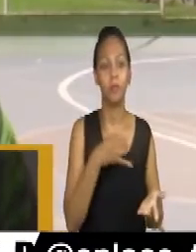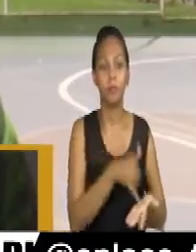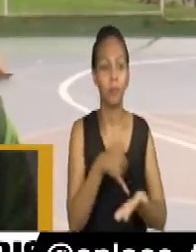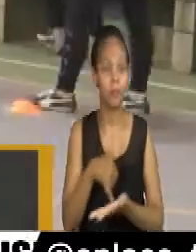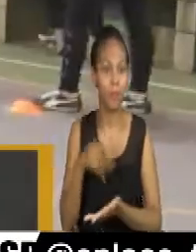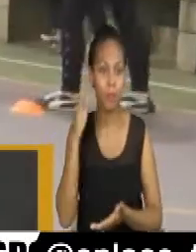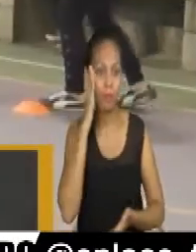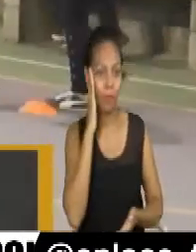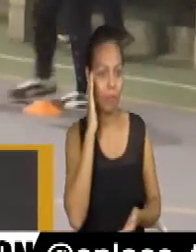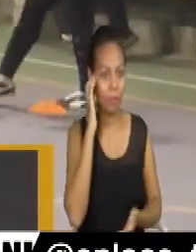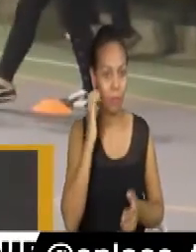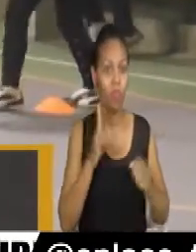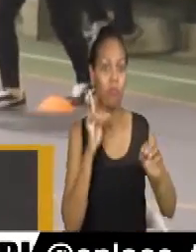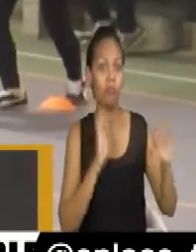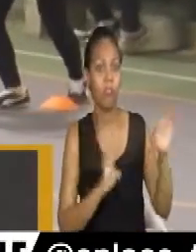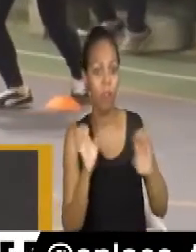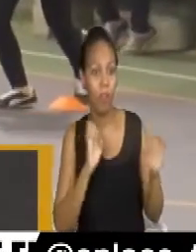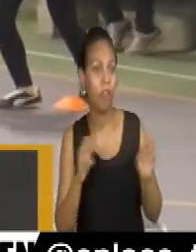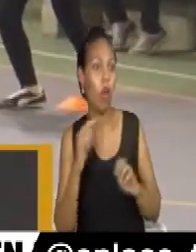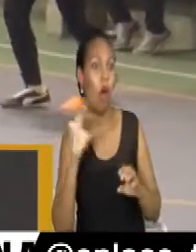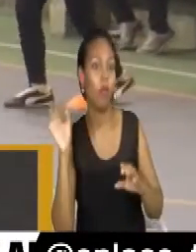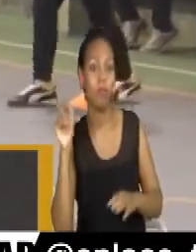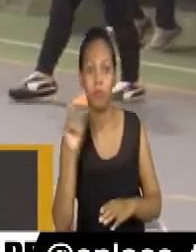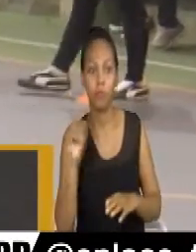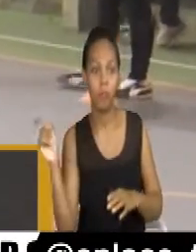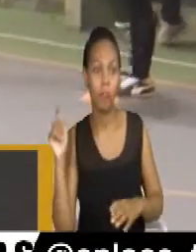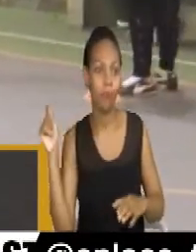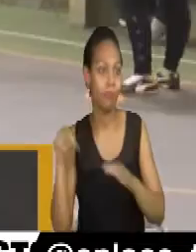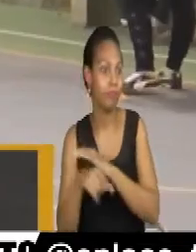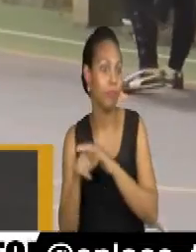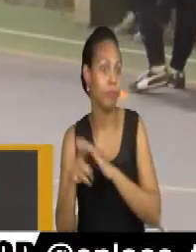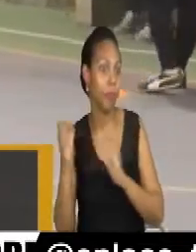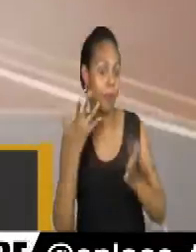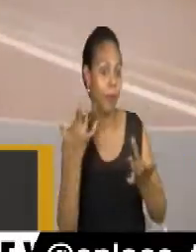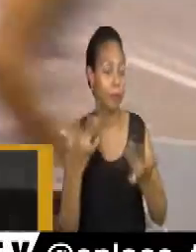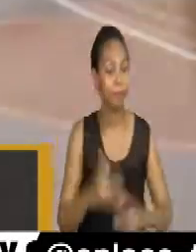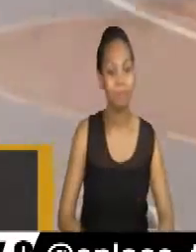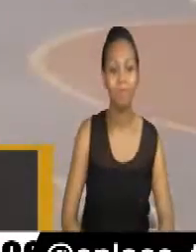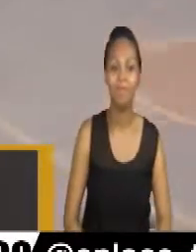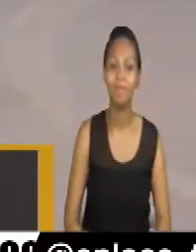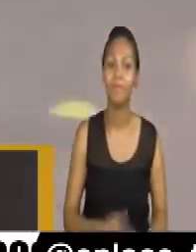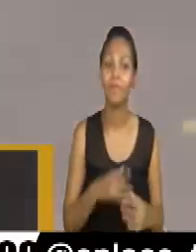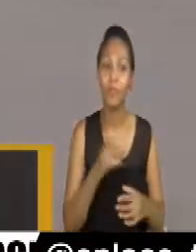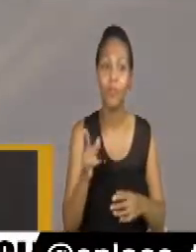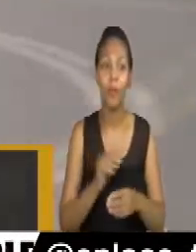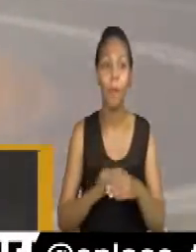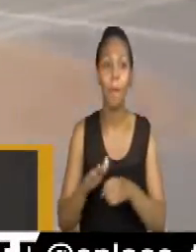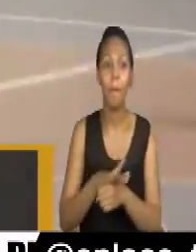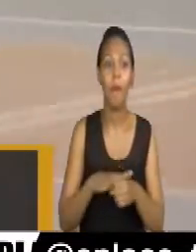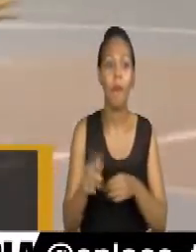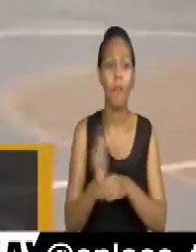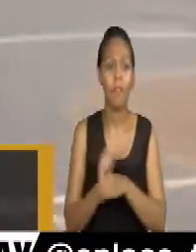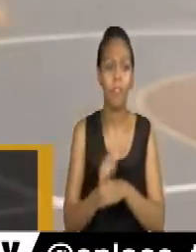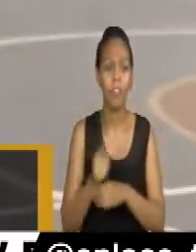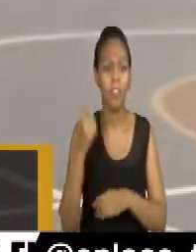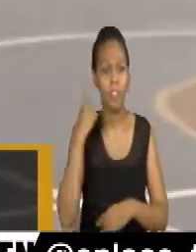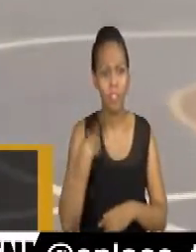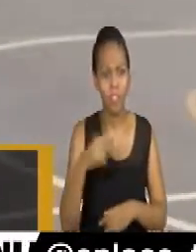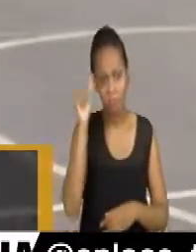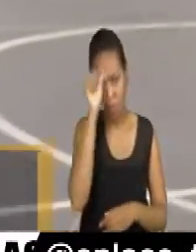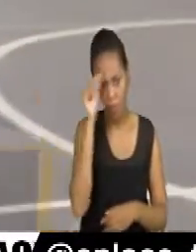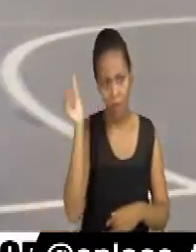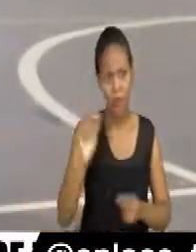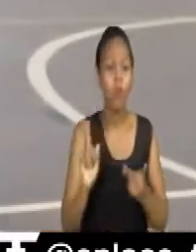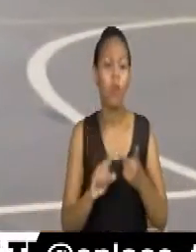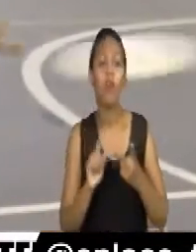y defensa. Los entrenamientos de Ultimate Frisbee se desarrollan en la Polideportiva del barrio La Floresta los días domingos, lunes y martes en